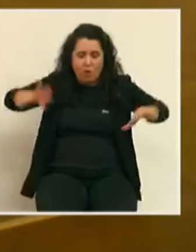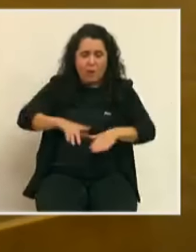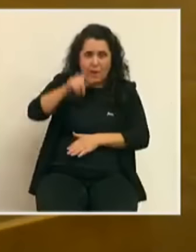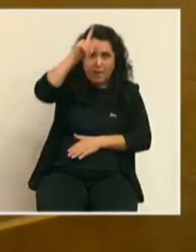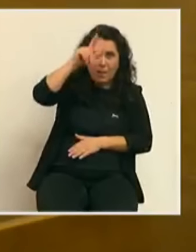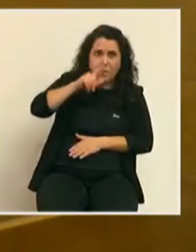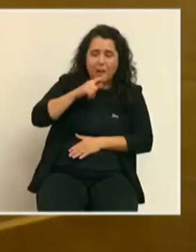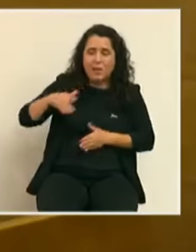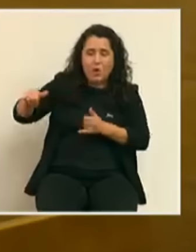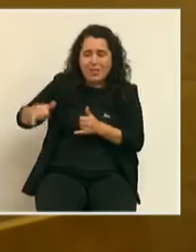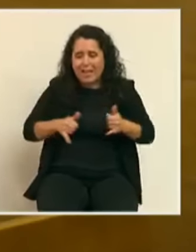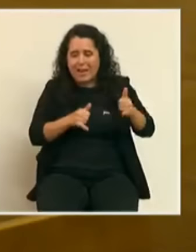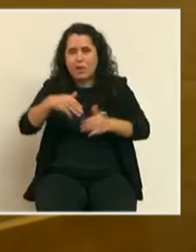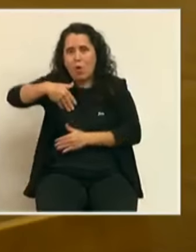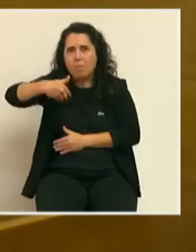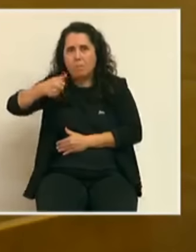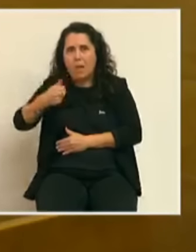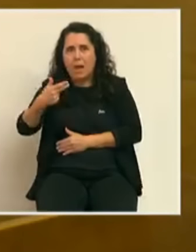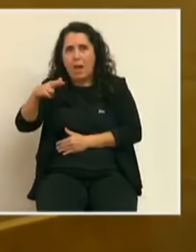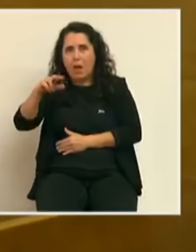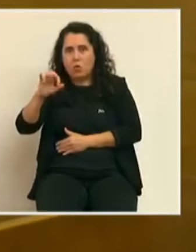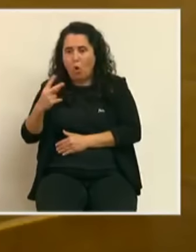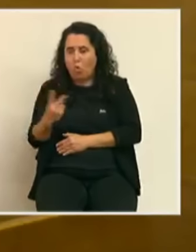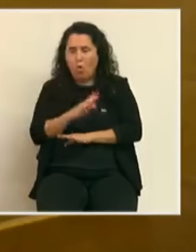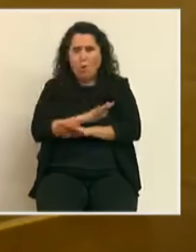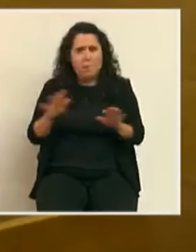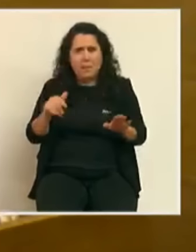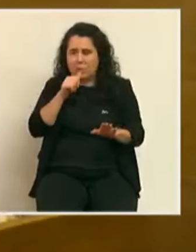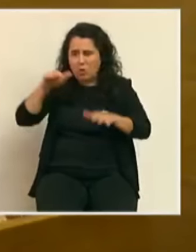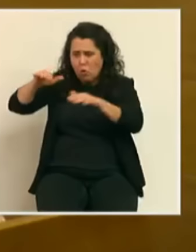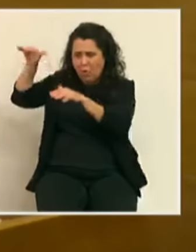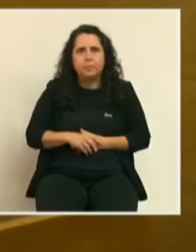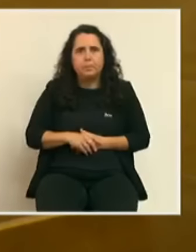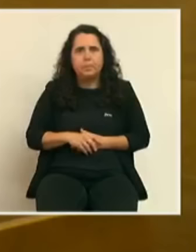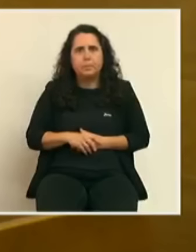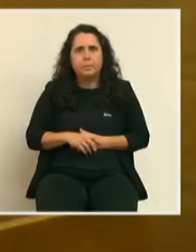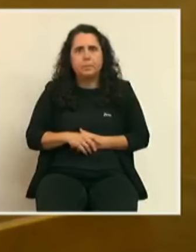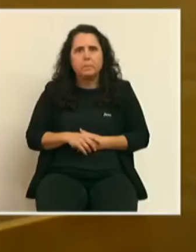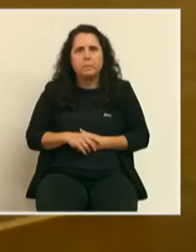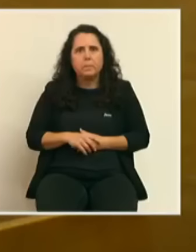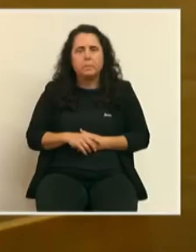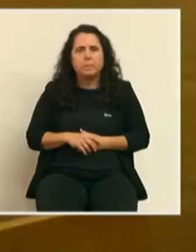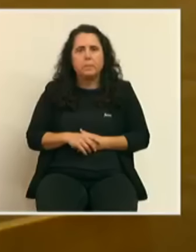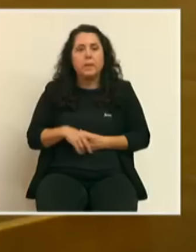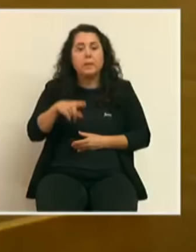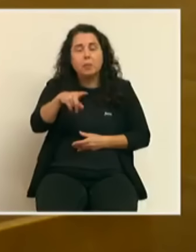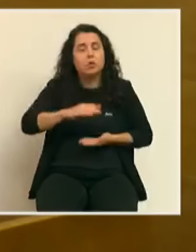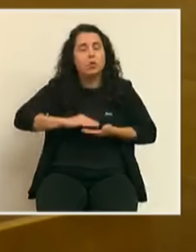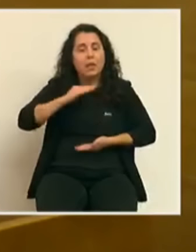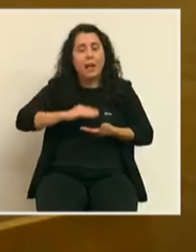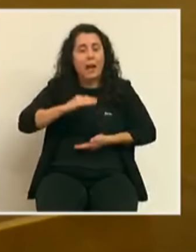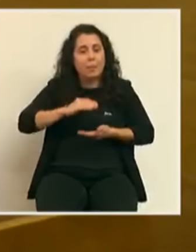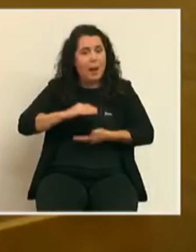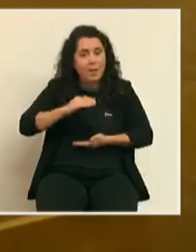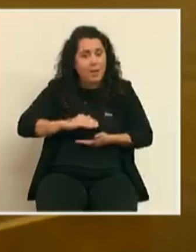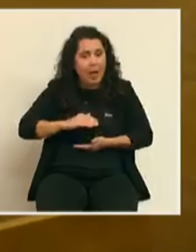río Magre, hasta ese nivel llega a su negligencia. Si no hubiera sido capaz de